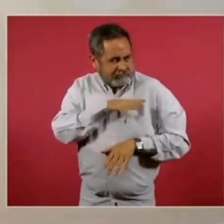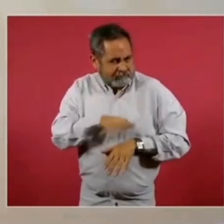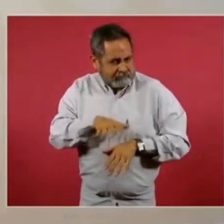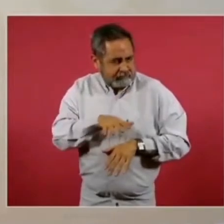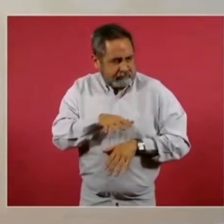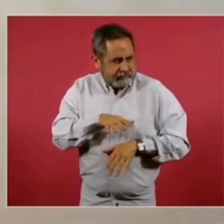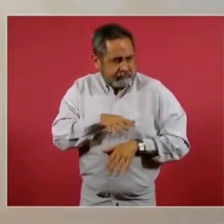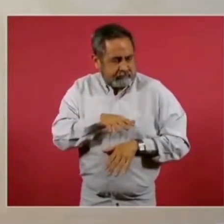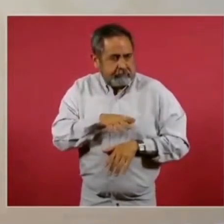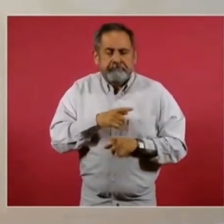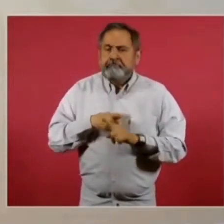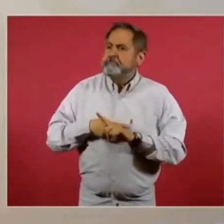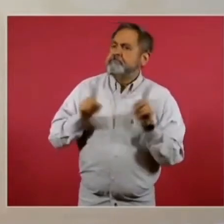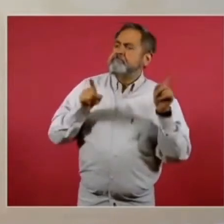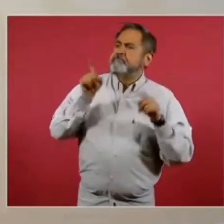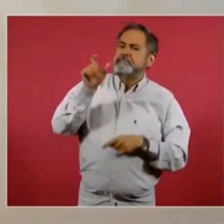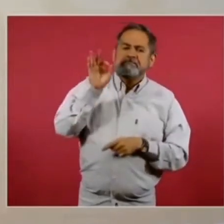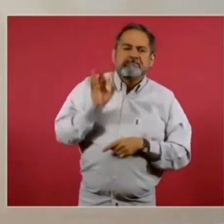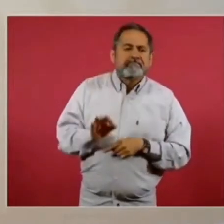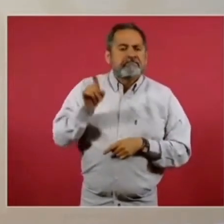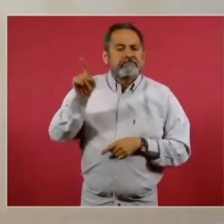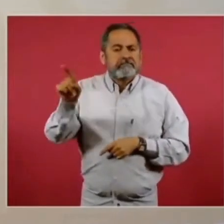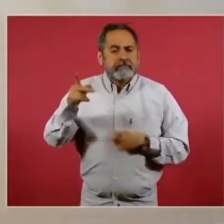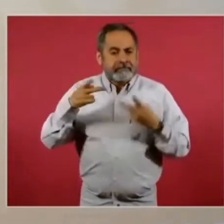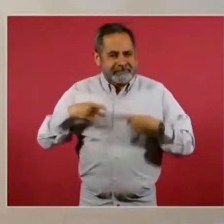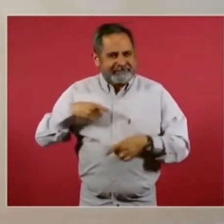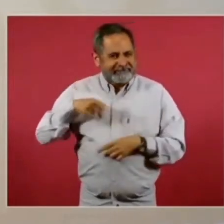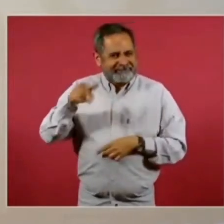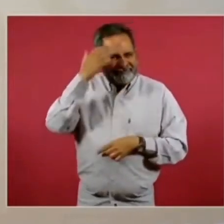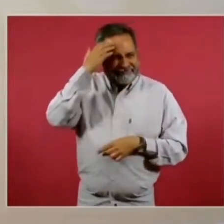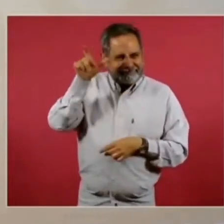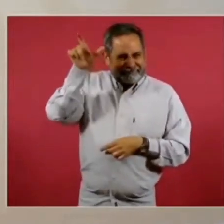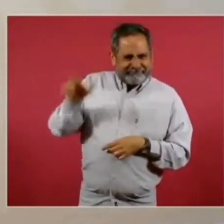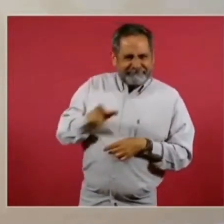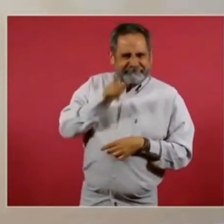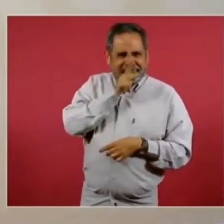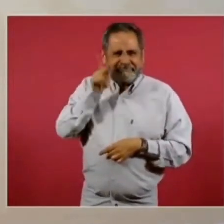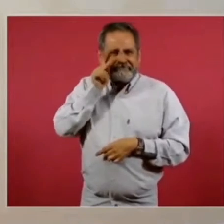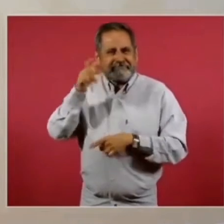este papá y tenía fama de